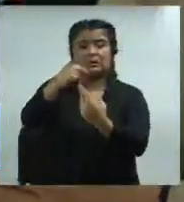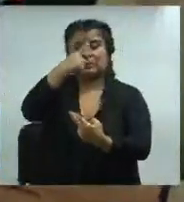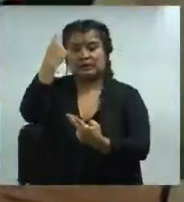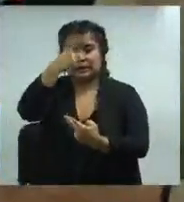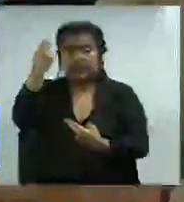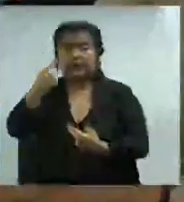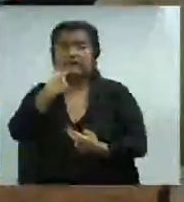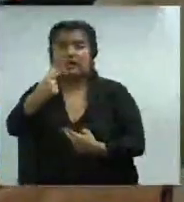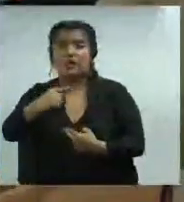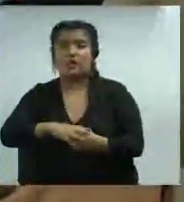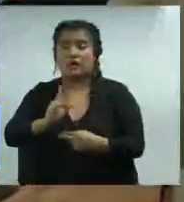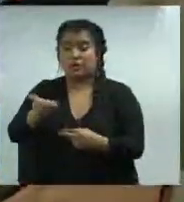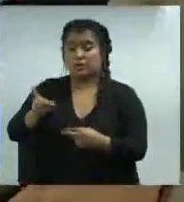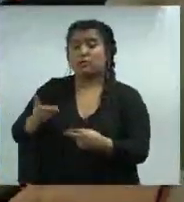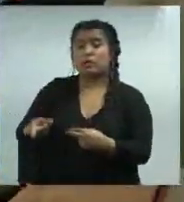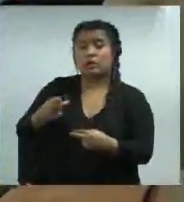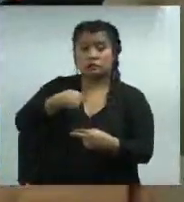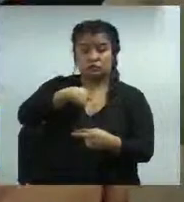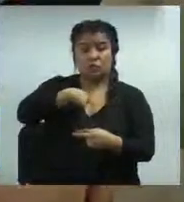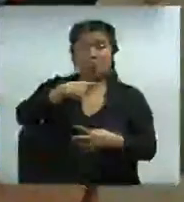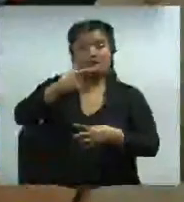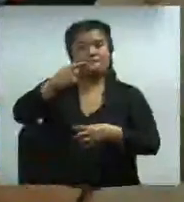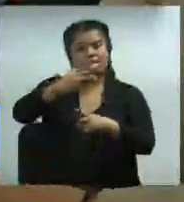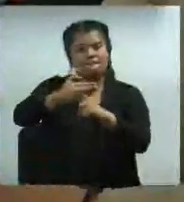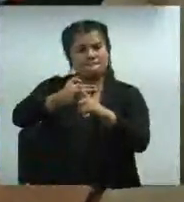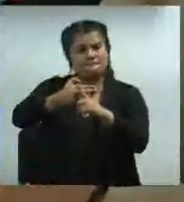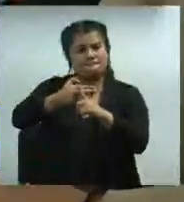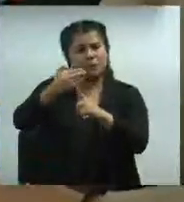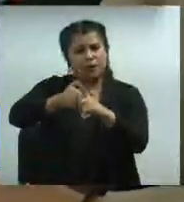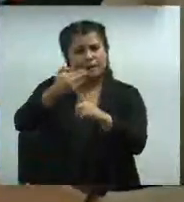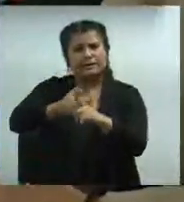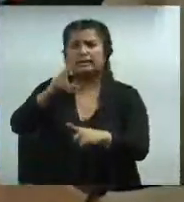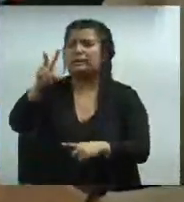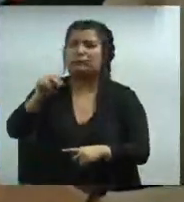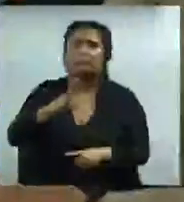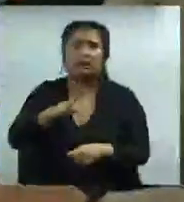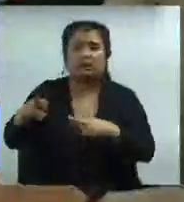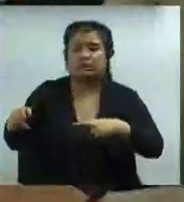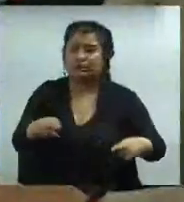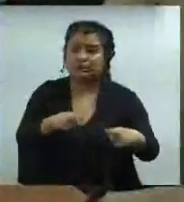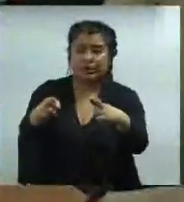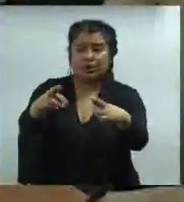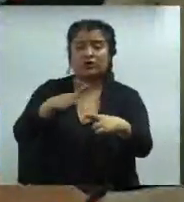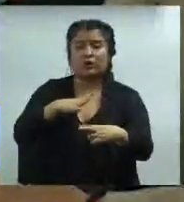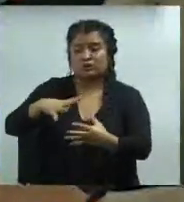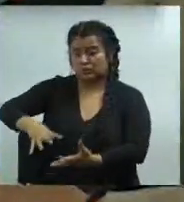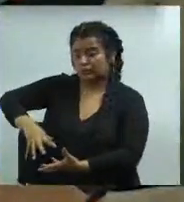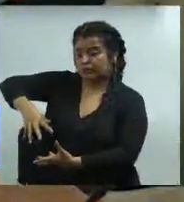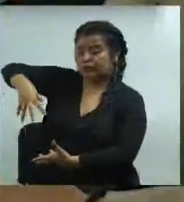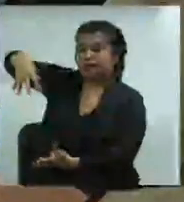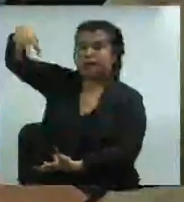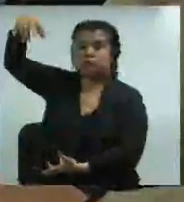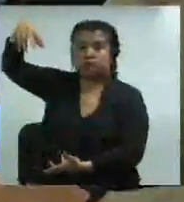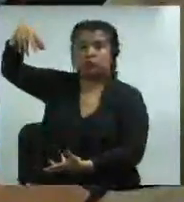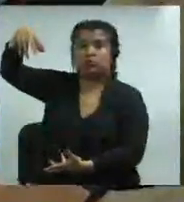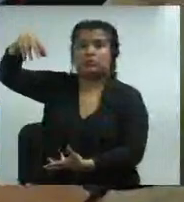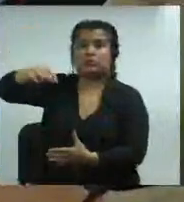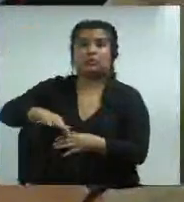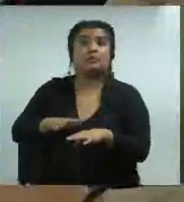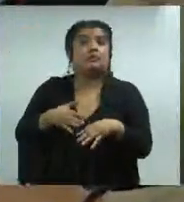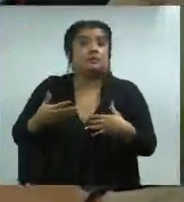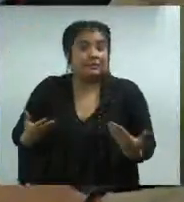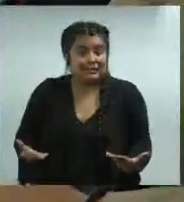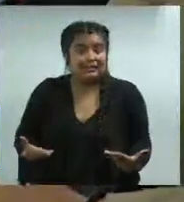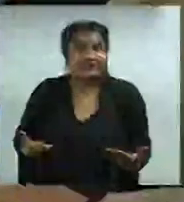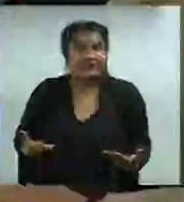dijo: miren, diputados, el problema que yo tengo aquí es que no tengo río y por eso tengo mucha basura acumulada. O sea, el